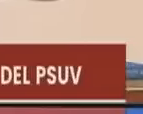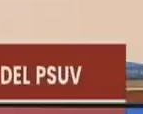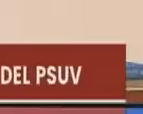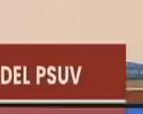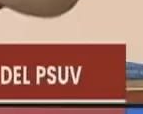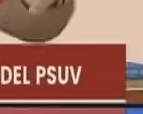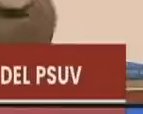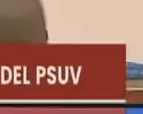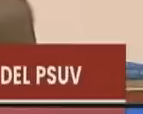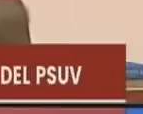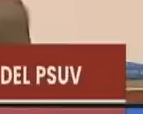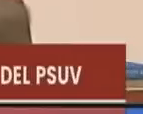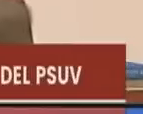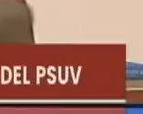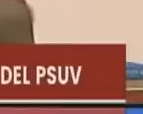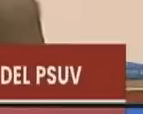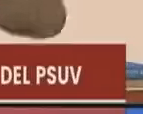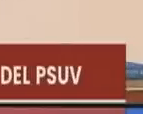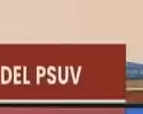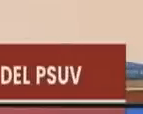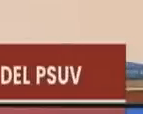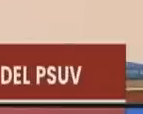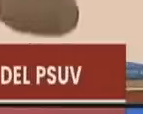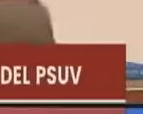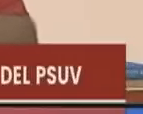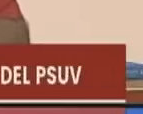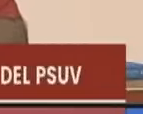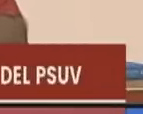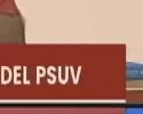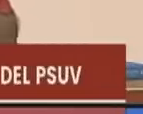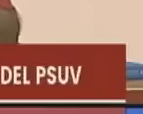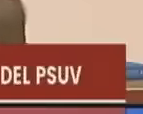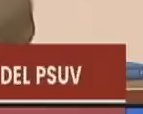a mí me van a poner en otro. Yo no puedo poner a Jacqueline en contra de la voluntad